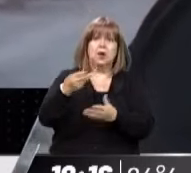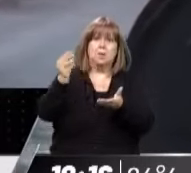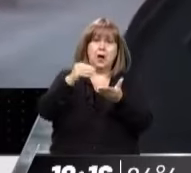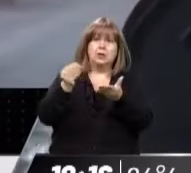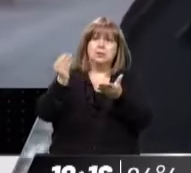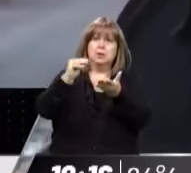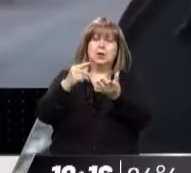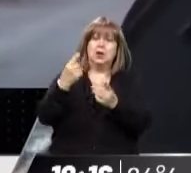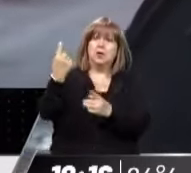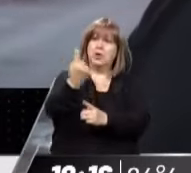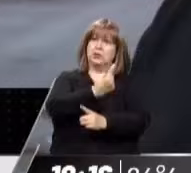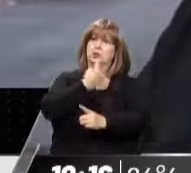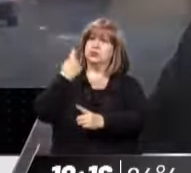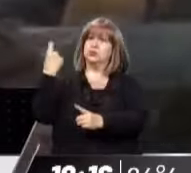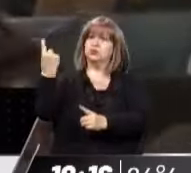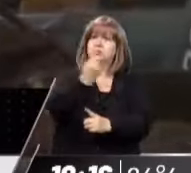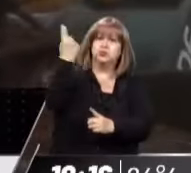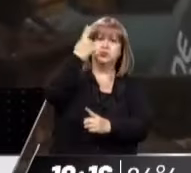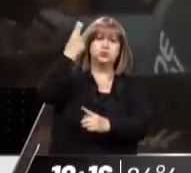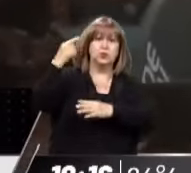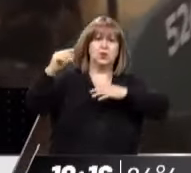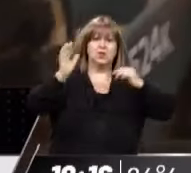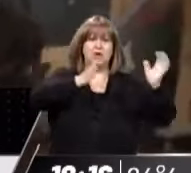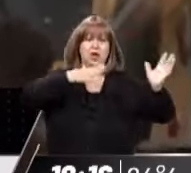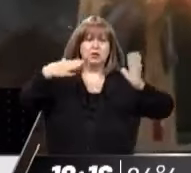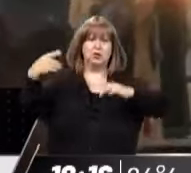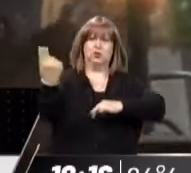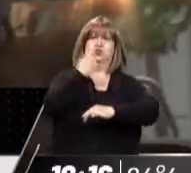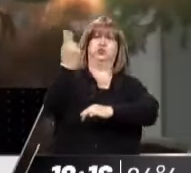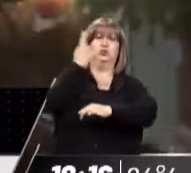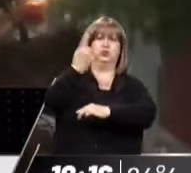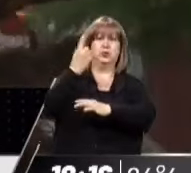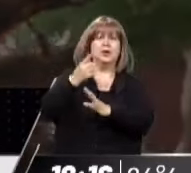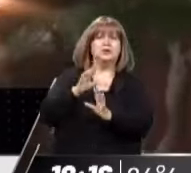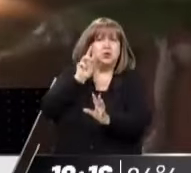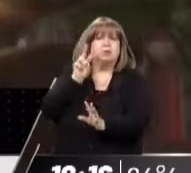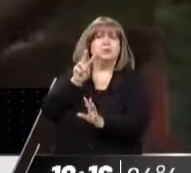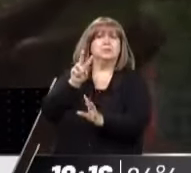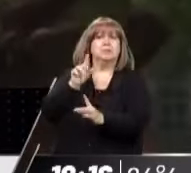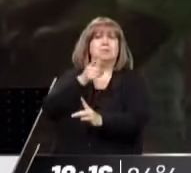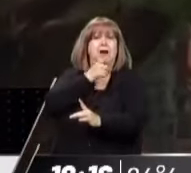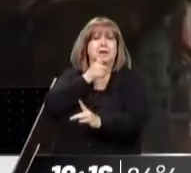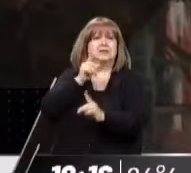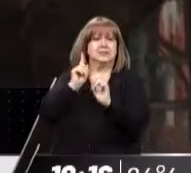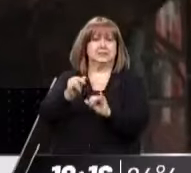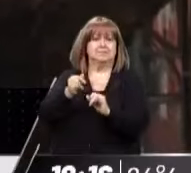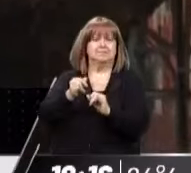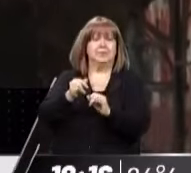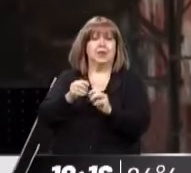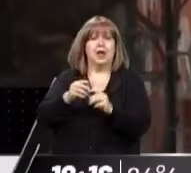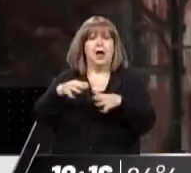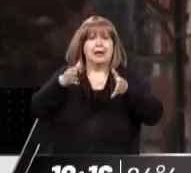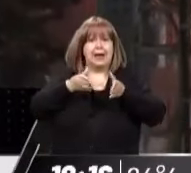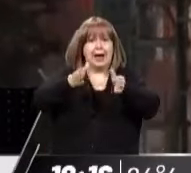viento, tornado, ¿no? Porque me han mostrado fotos cómo venían y bueno, verdaderamente muchas